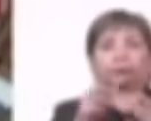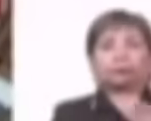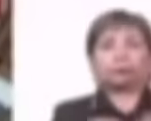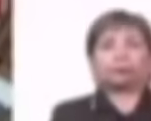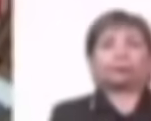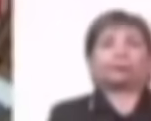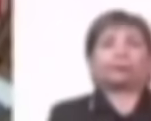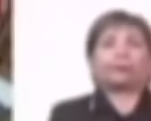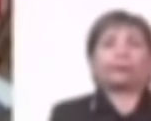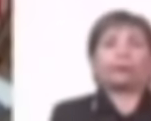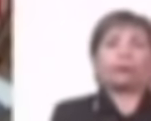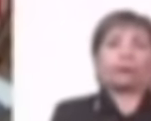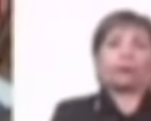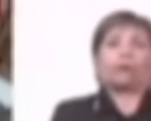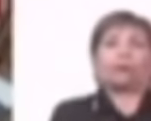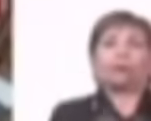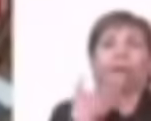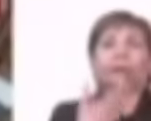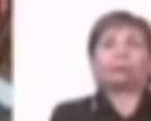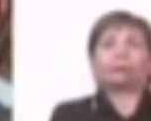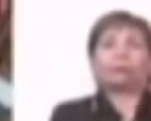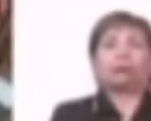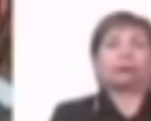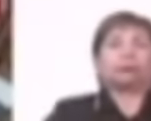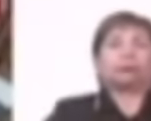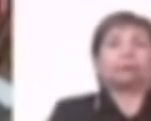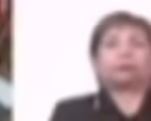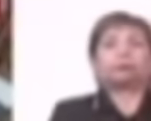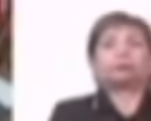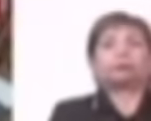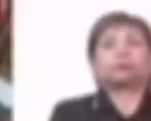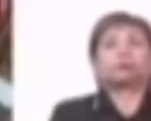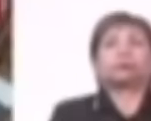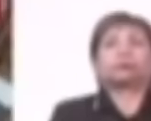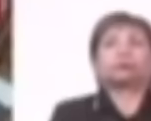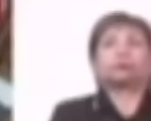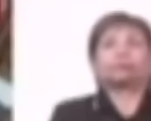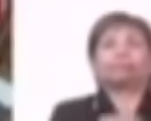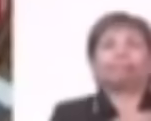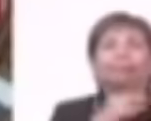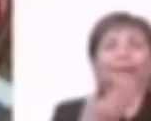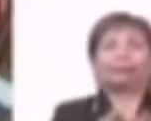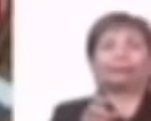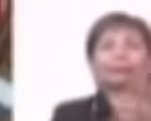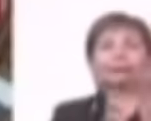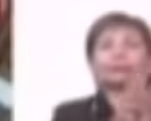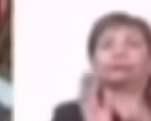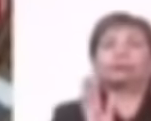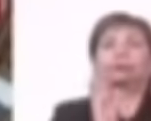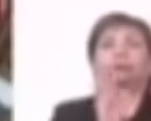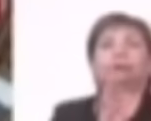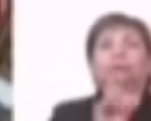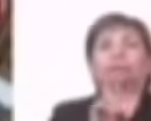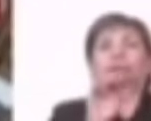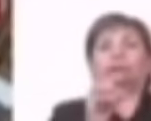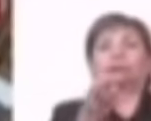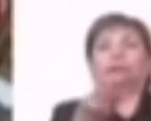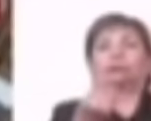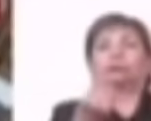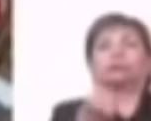Martínez. Muchísimas gracias, estimado presidente. El espíritu de la ley que yo presenté,